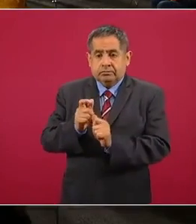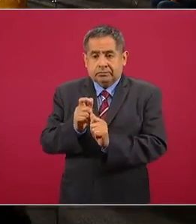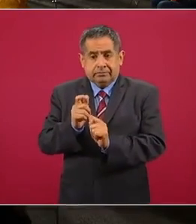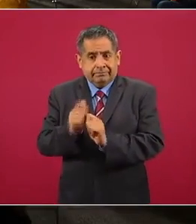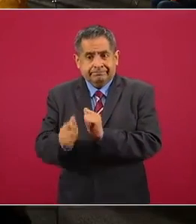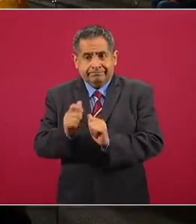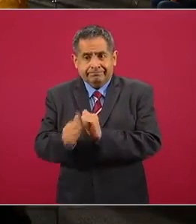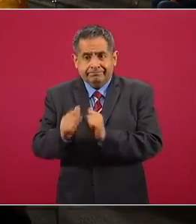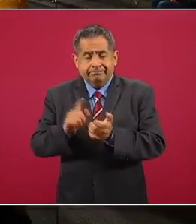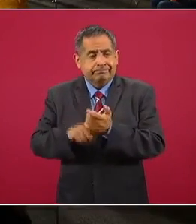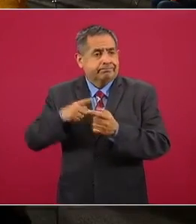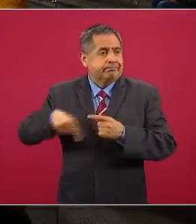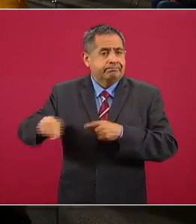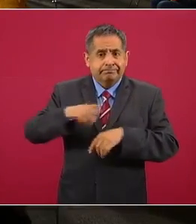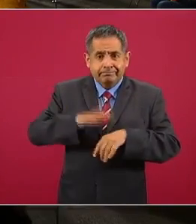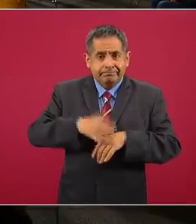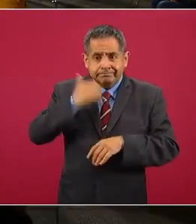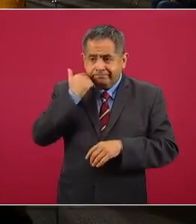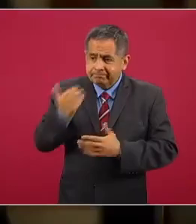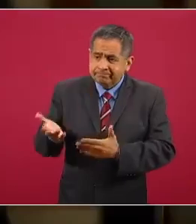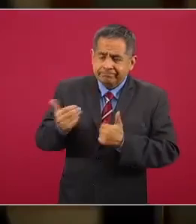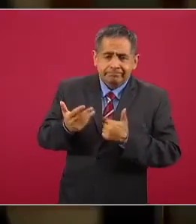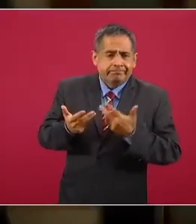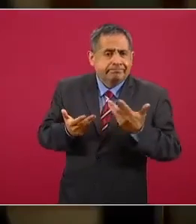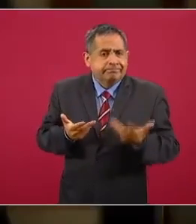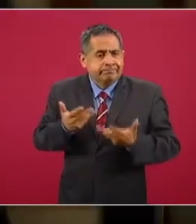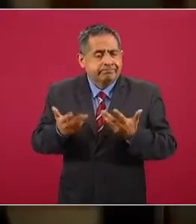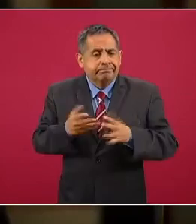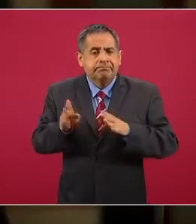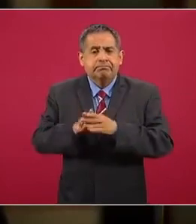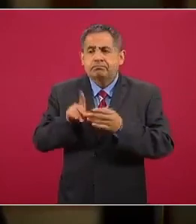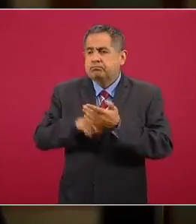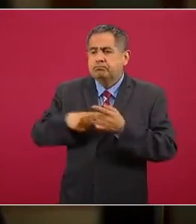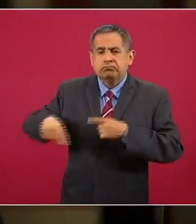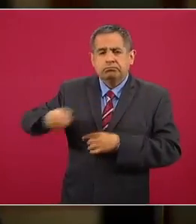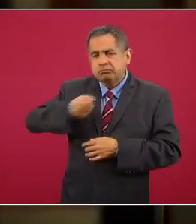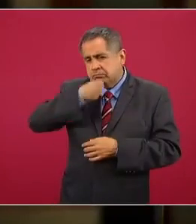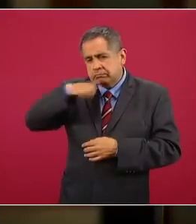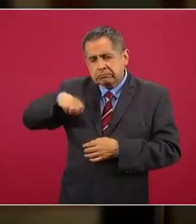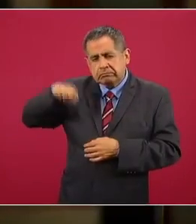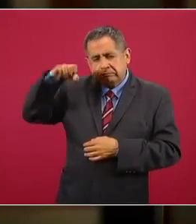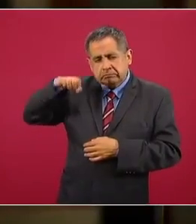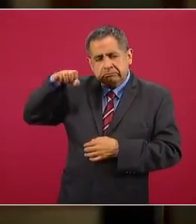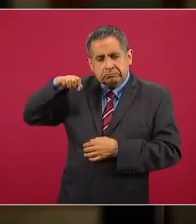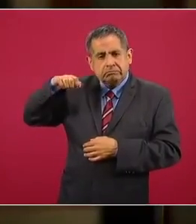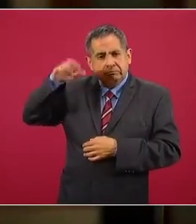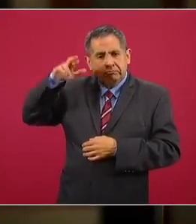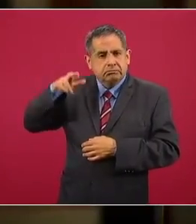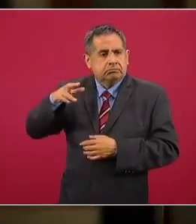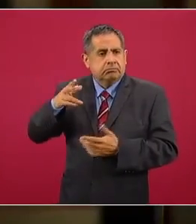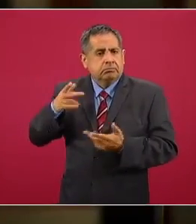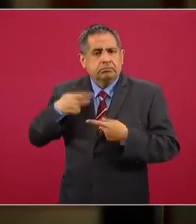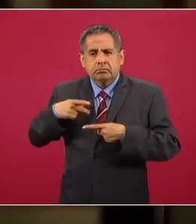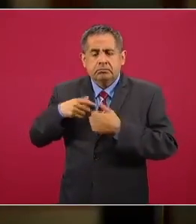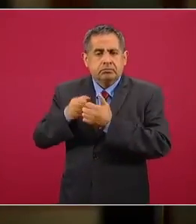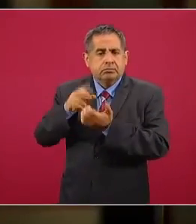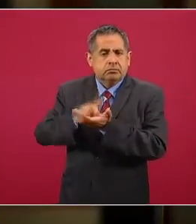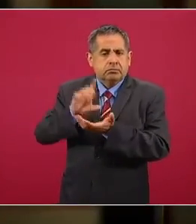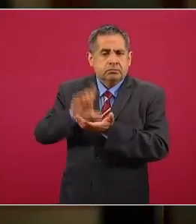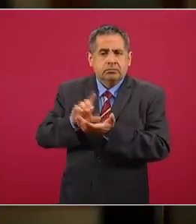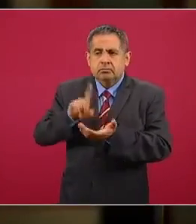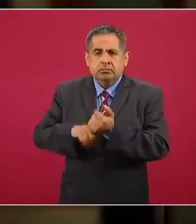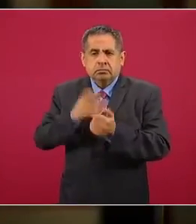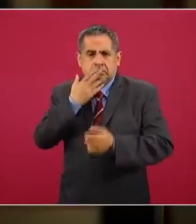mayoría de los casos y a veces van nuestros ancianos mayores y personas con